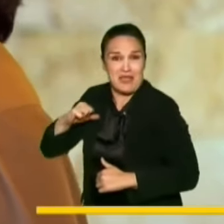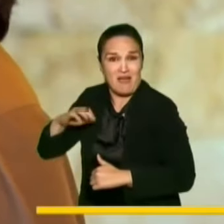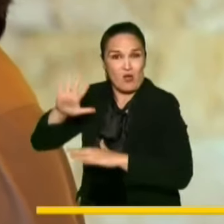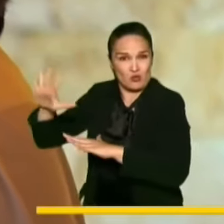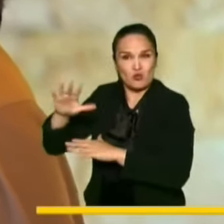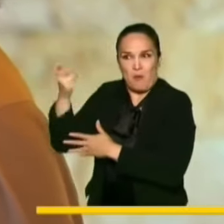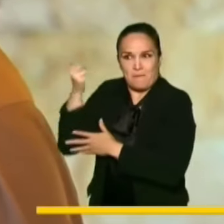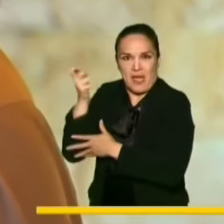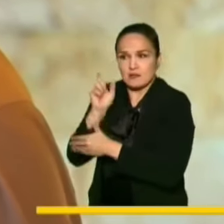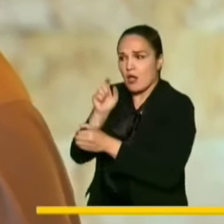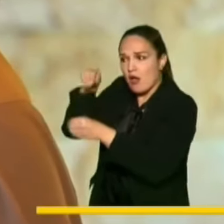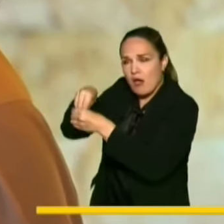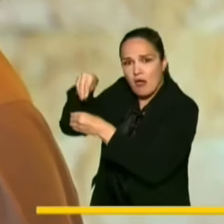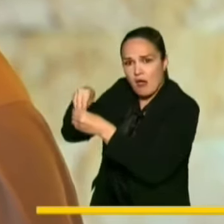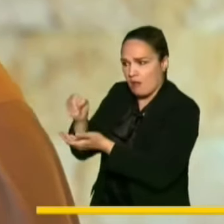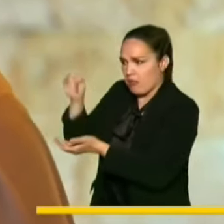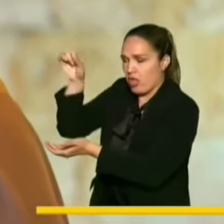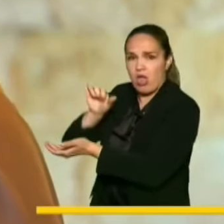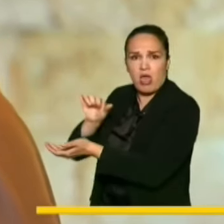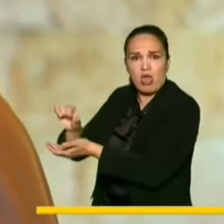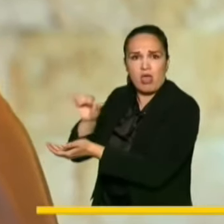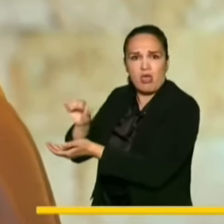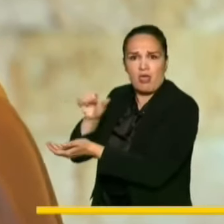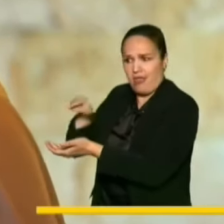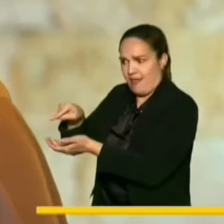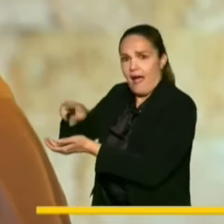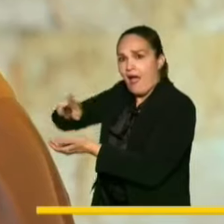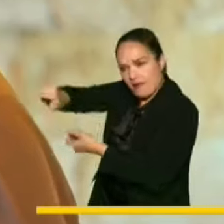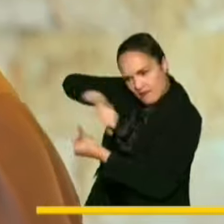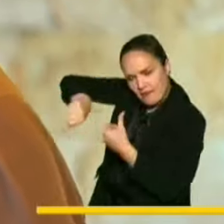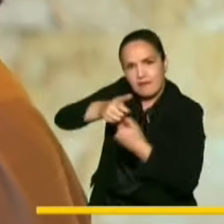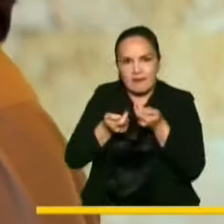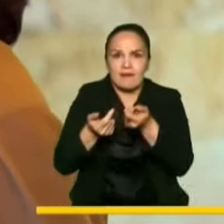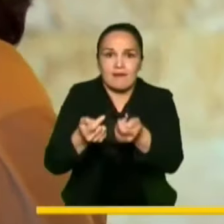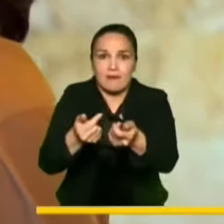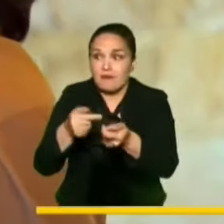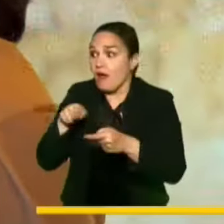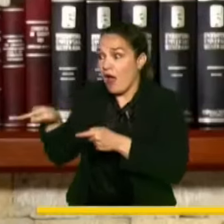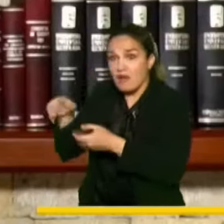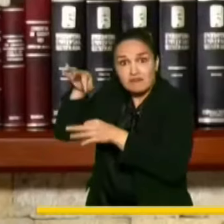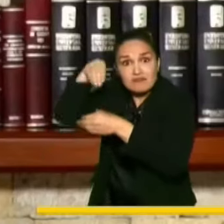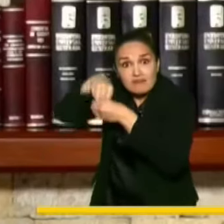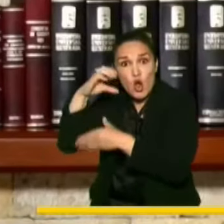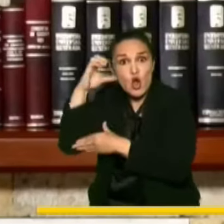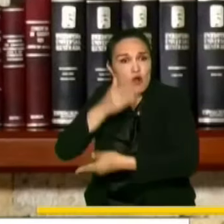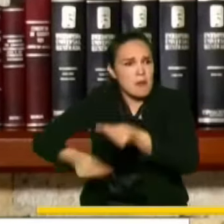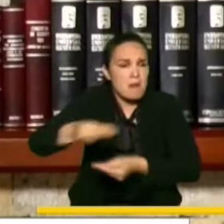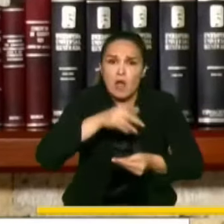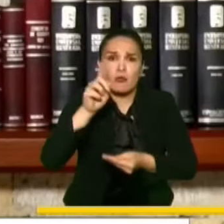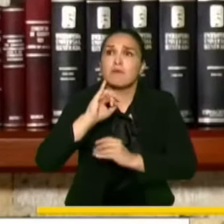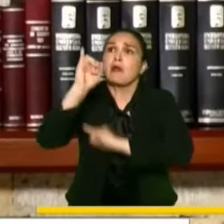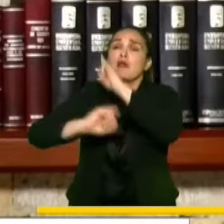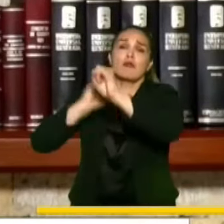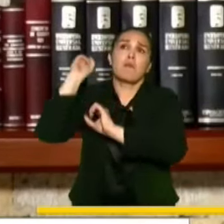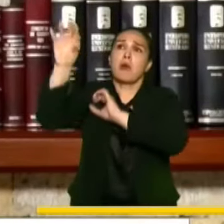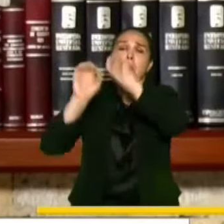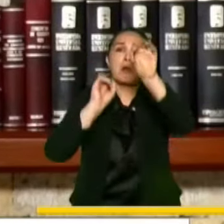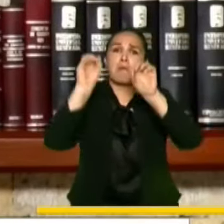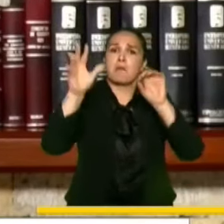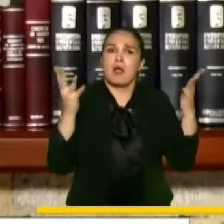administración en los fondos privados y que en su mitad ya se han ido al extranjero. Retornar esos